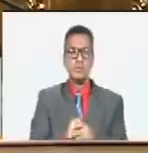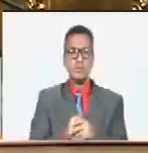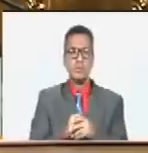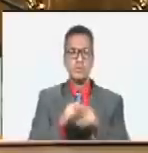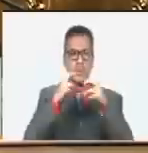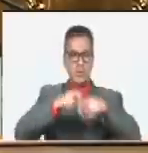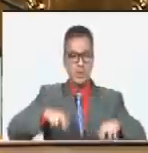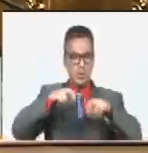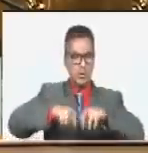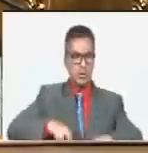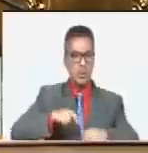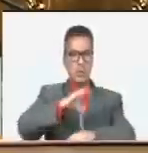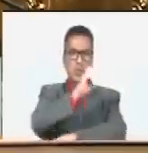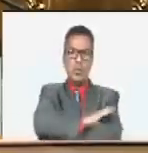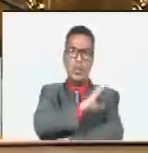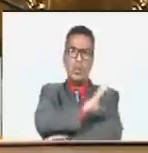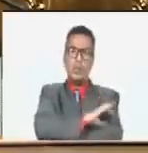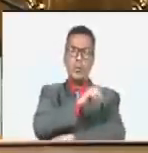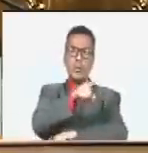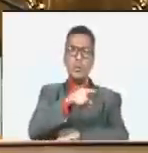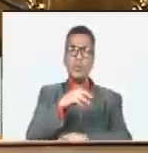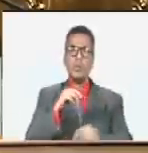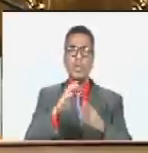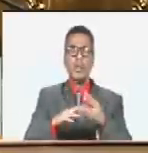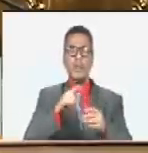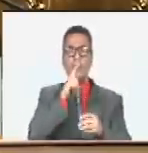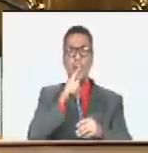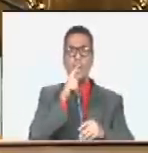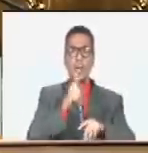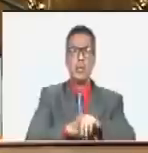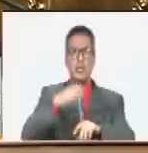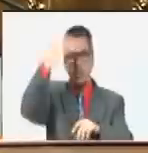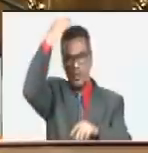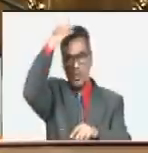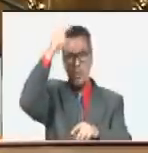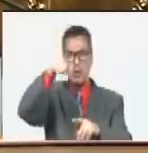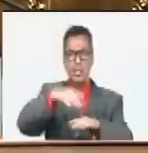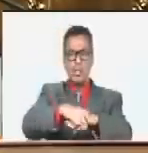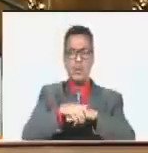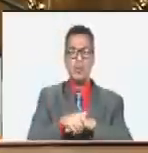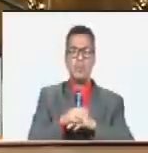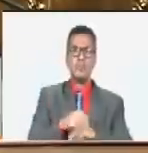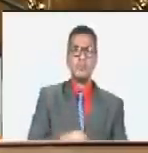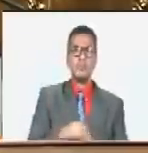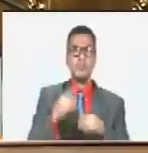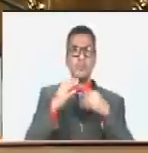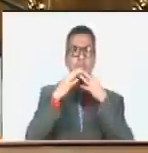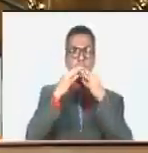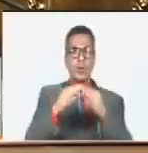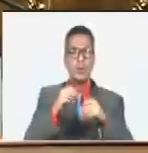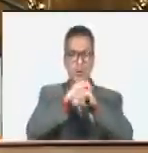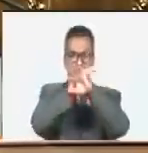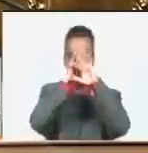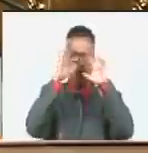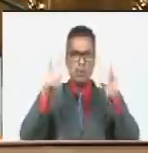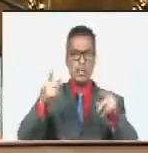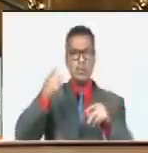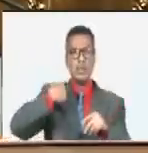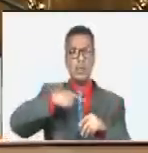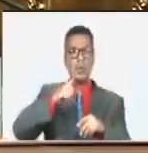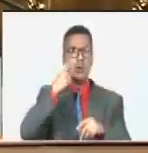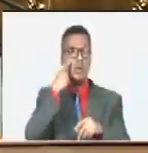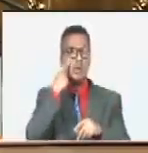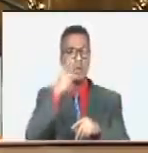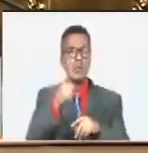conducta ilícita y fraudulenta del Reino Unido de la Gran Bretaña, dejando clara la existencia y vigencia del Acuerdo